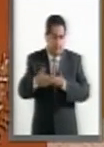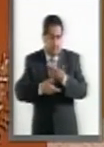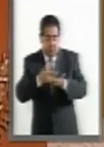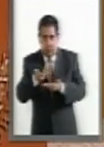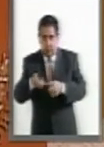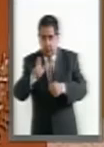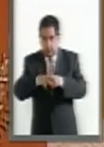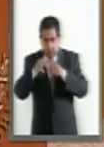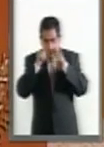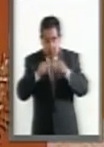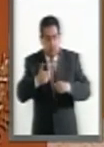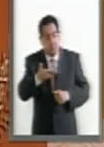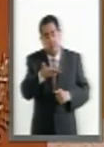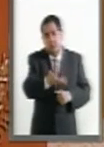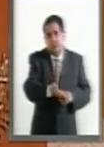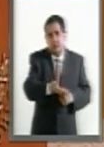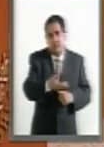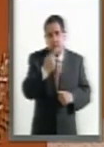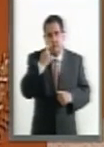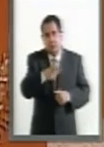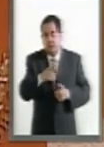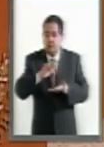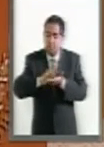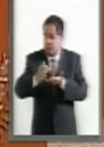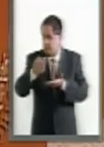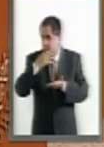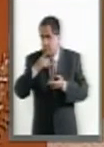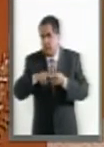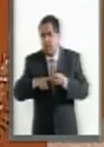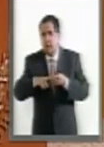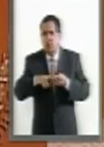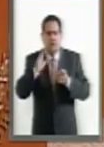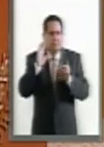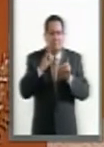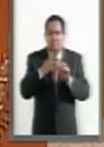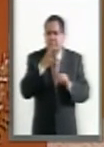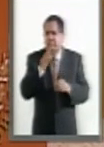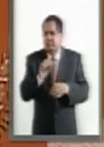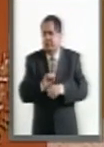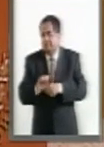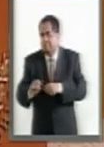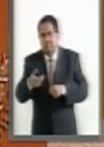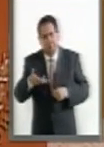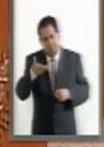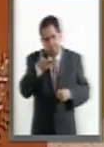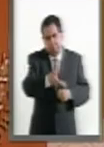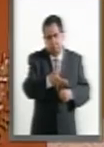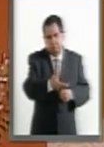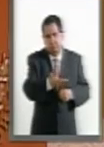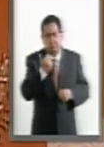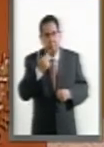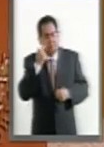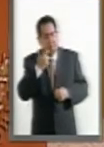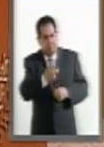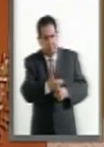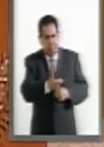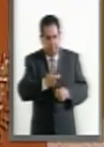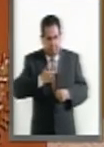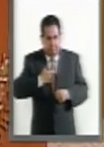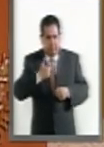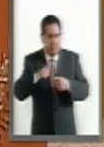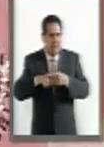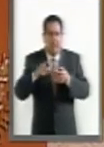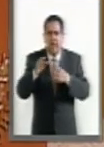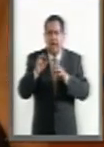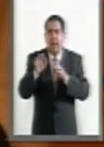salud, les piden para el medicamento, así sea el más básico, como para el hilo de